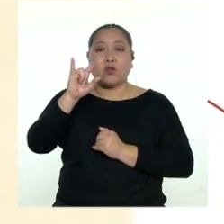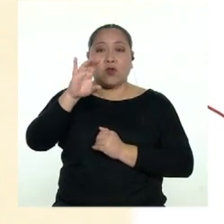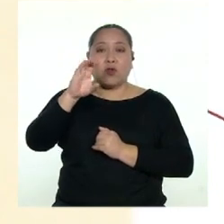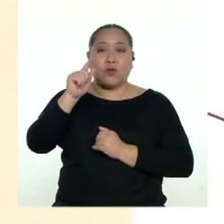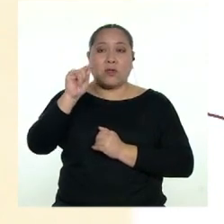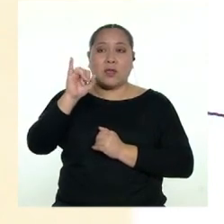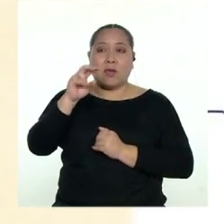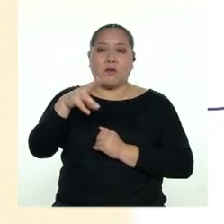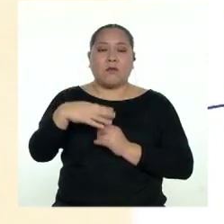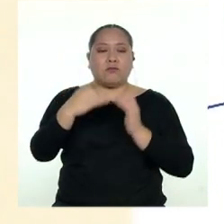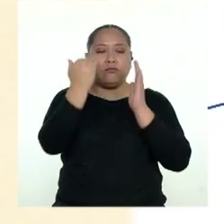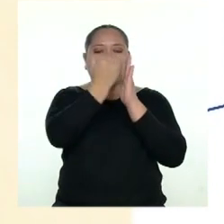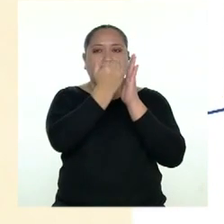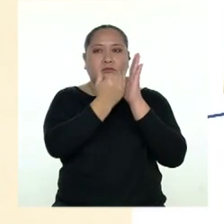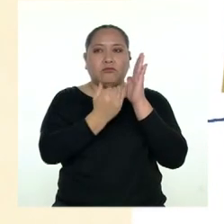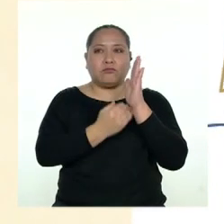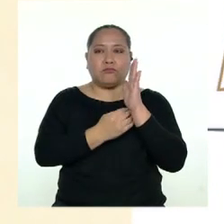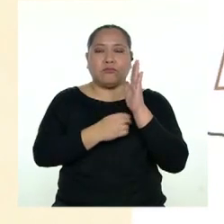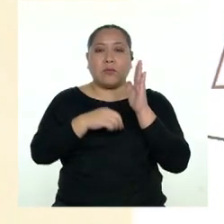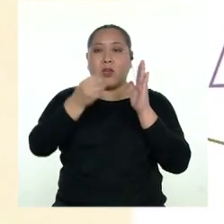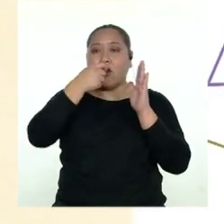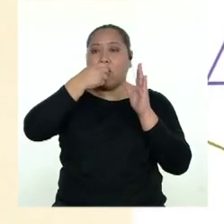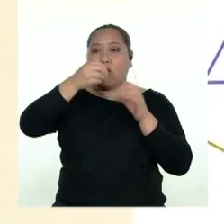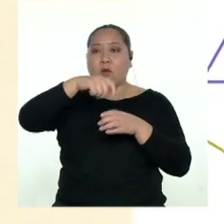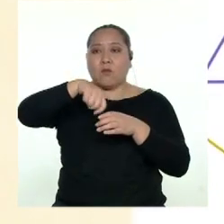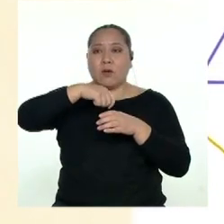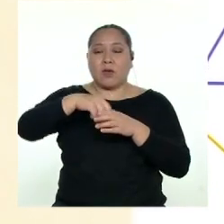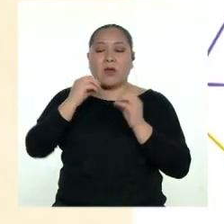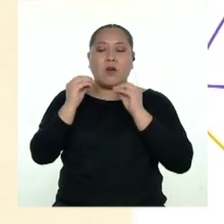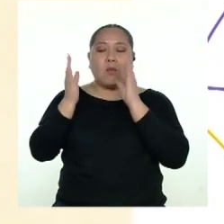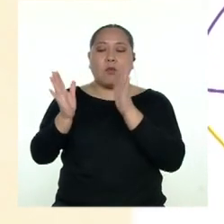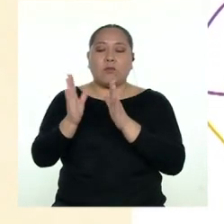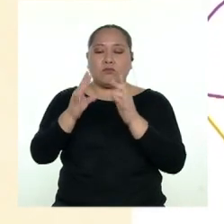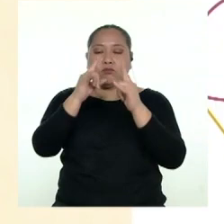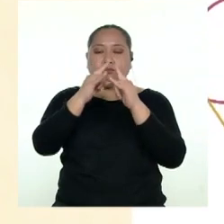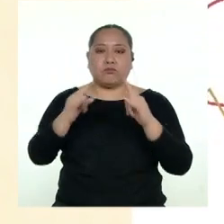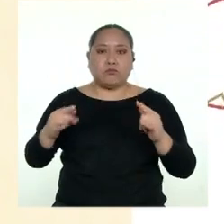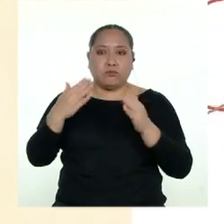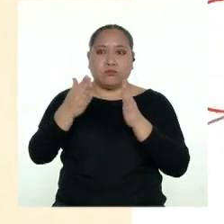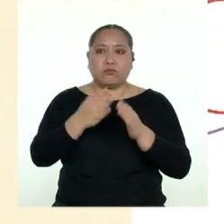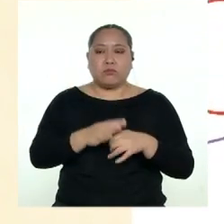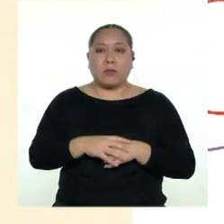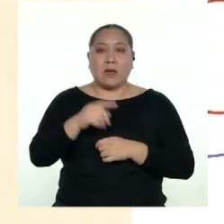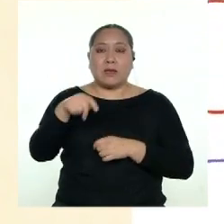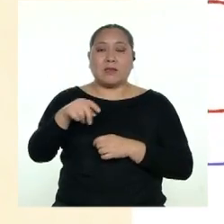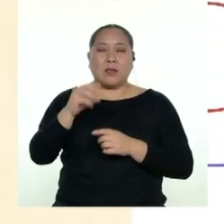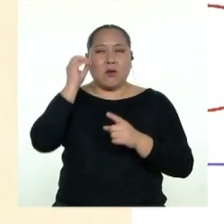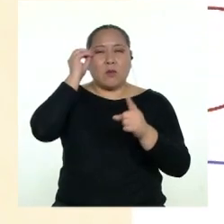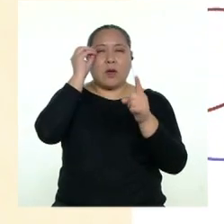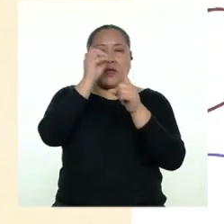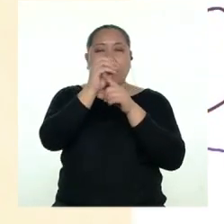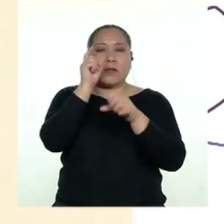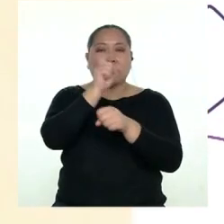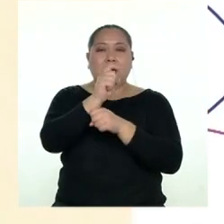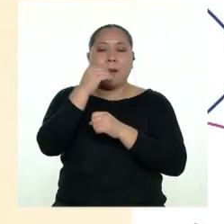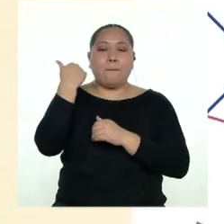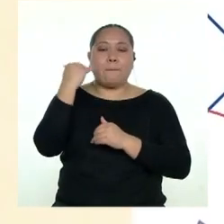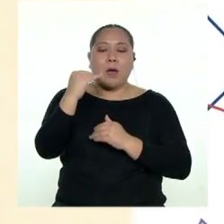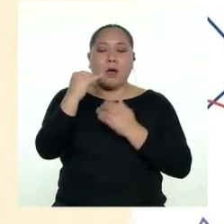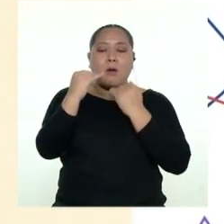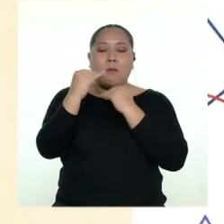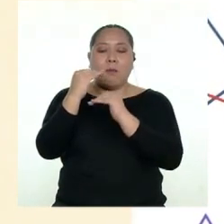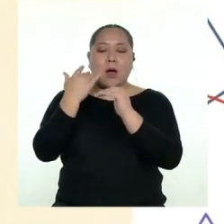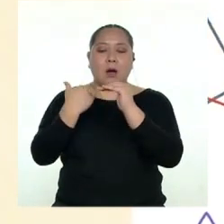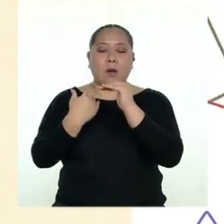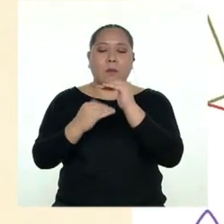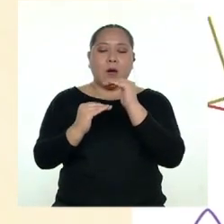electrodomésticos, recetas, instrucciones de ensamblado de muebles, etc., tienen la finalidad de enseñarnos una secuencia de pasos a seguir